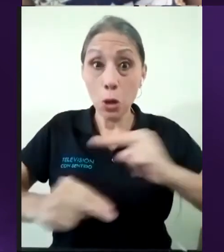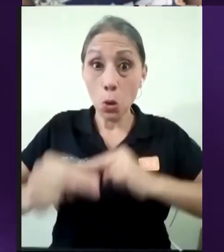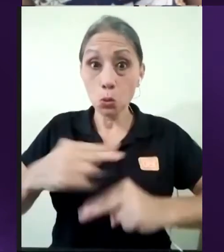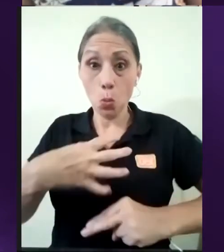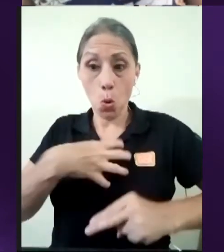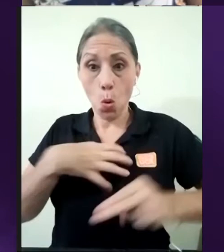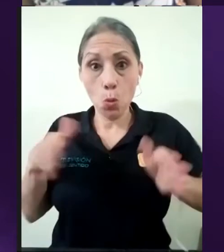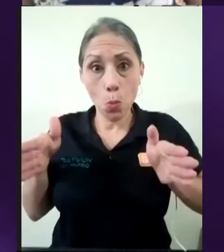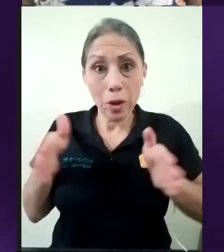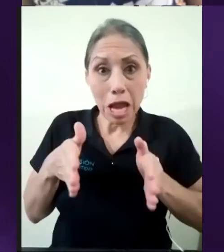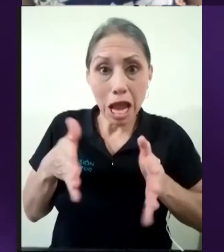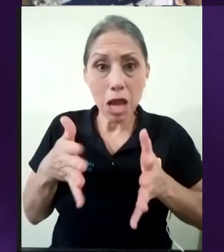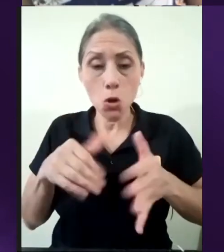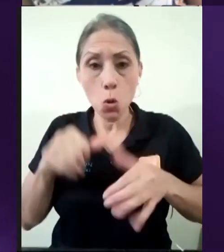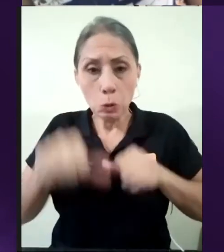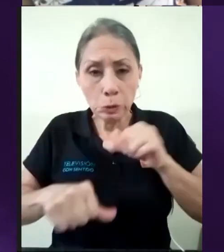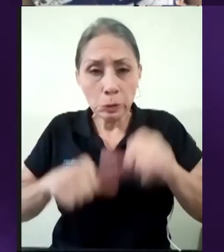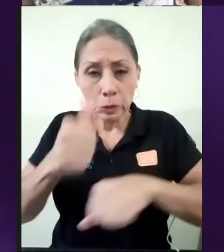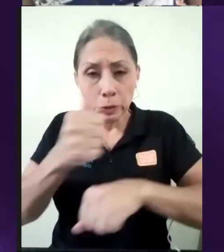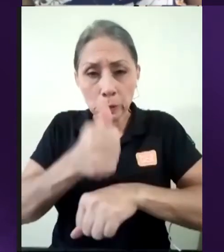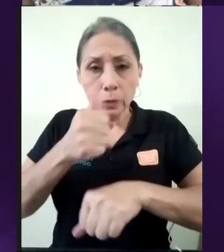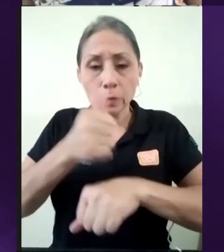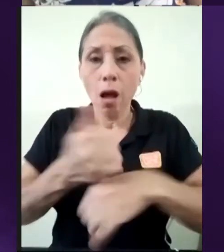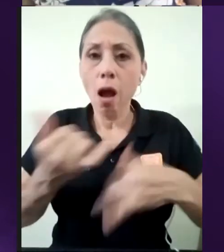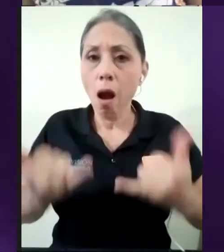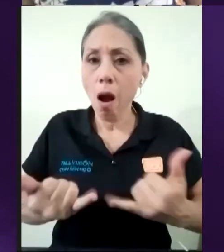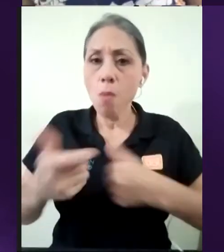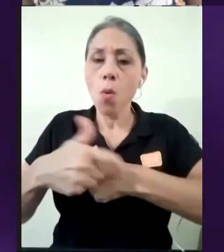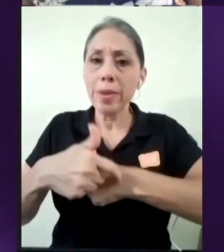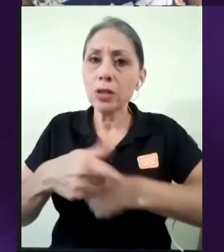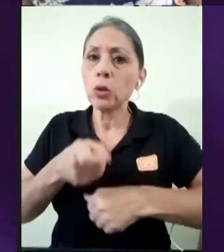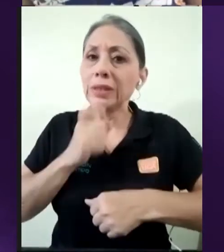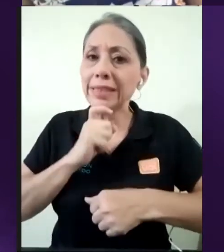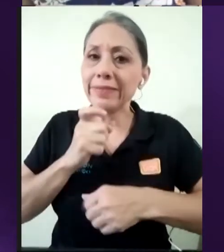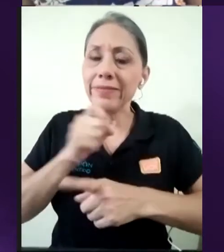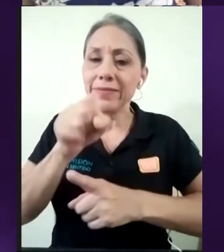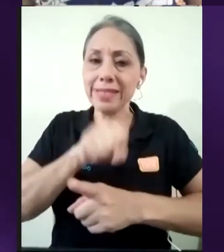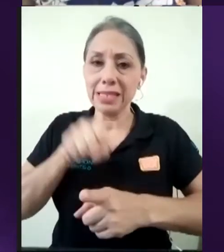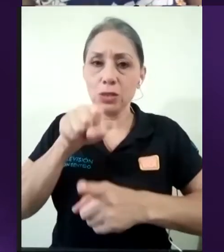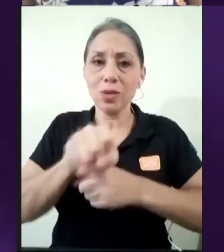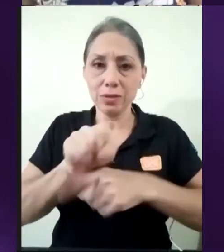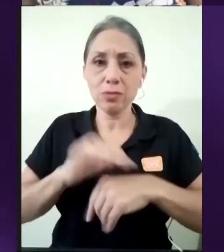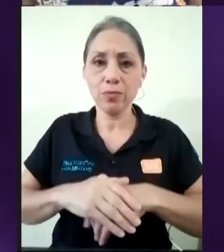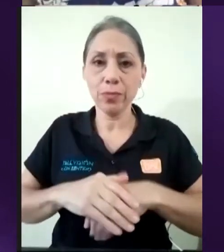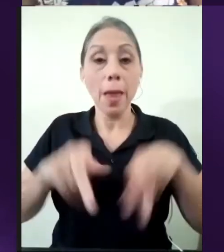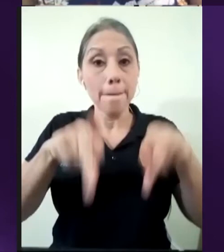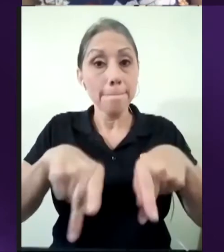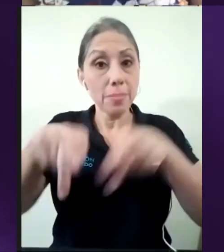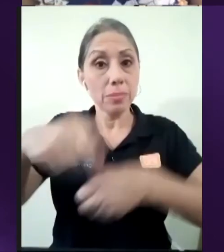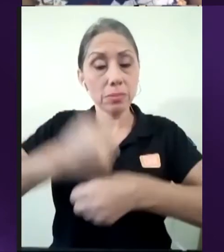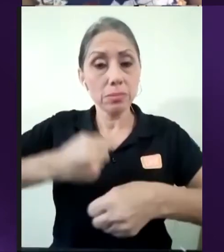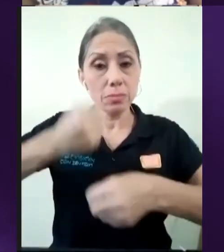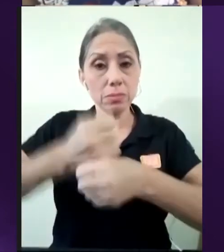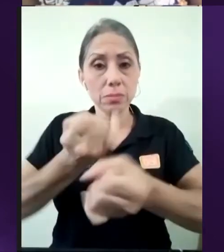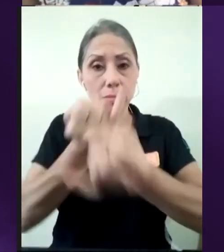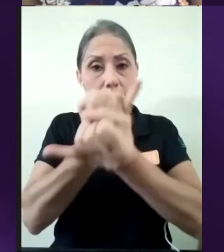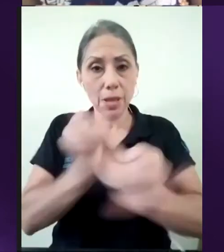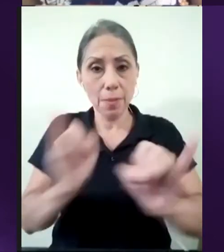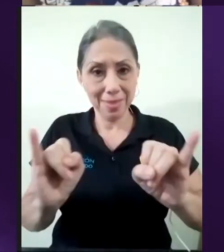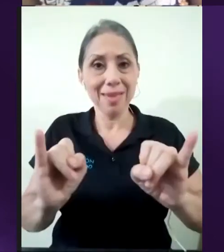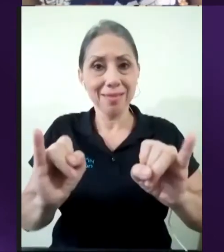este momento con una situación difícil, las personas que trabajaban de forma independiente, que en la población